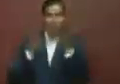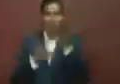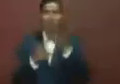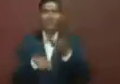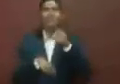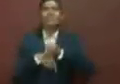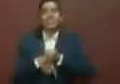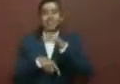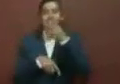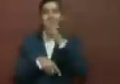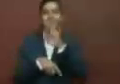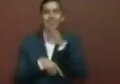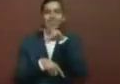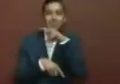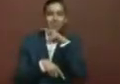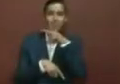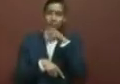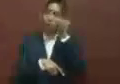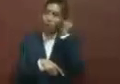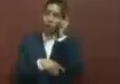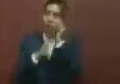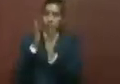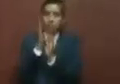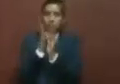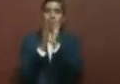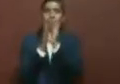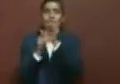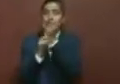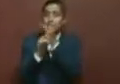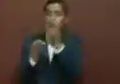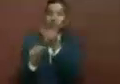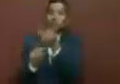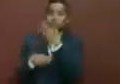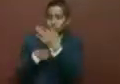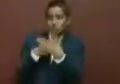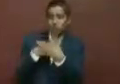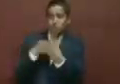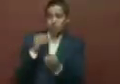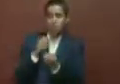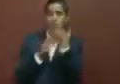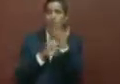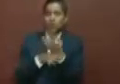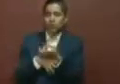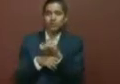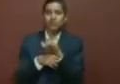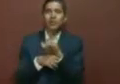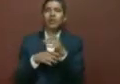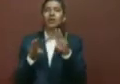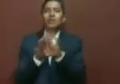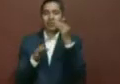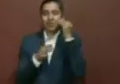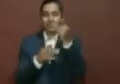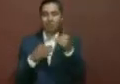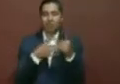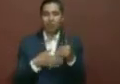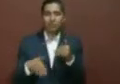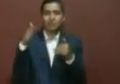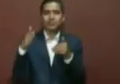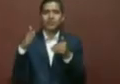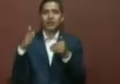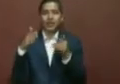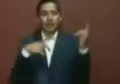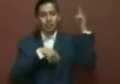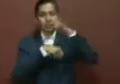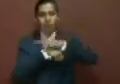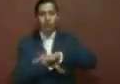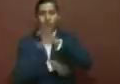y seguramente veremos un incremento. Están por pasarme información de este nuevo nueva ruta de temporada al Aeropuerto